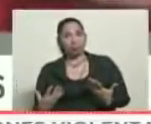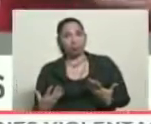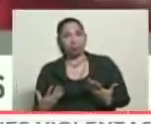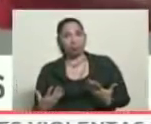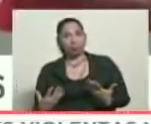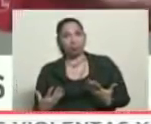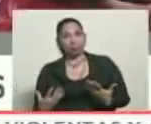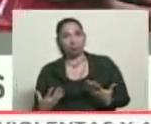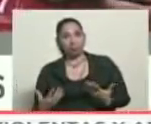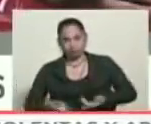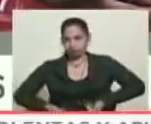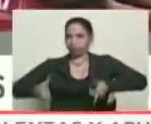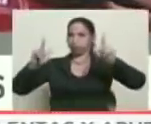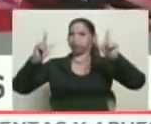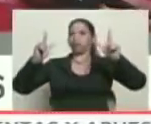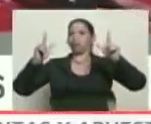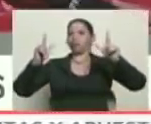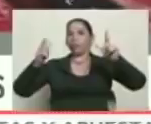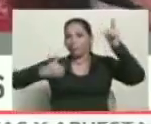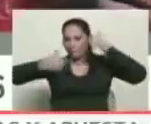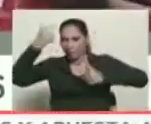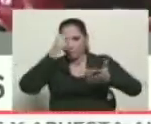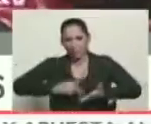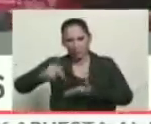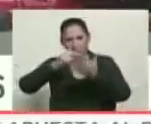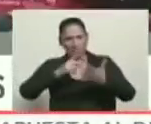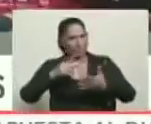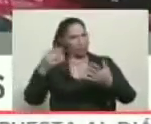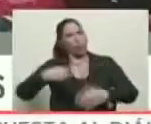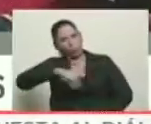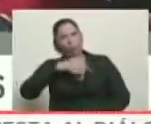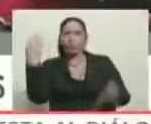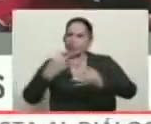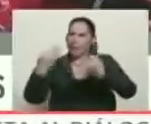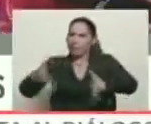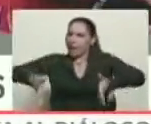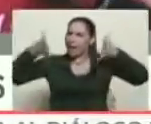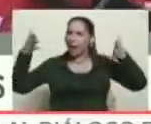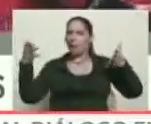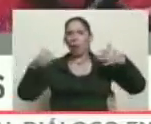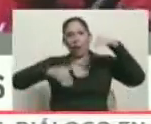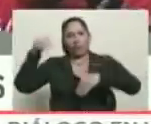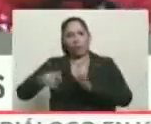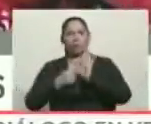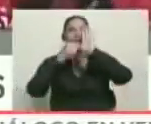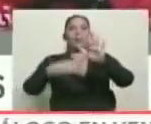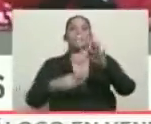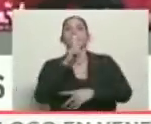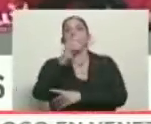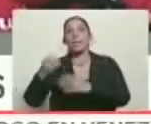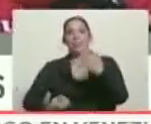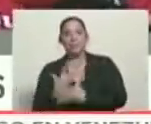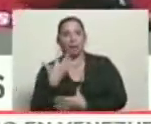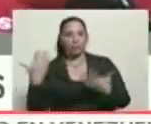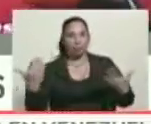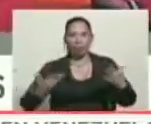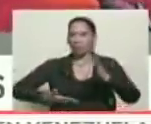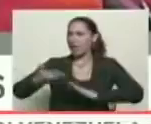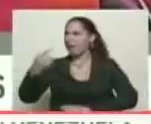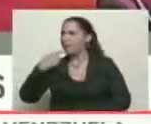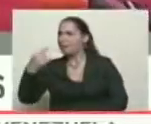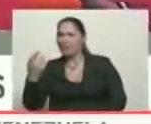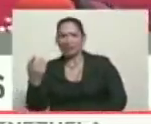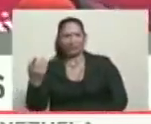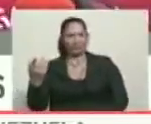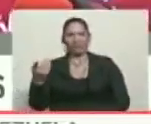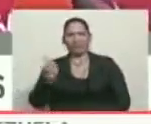Le abre la posibilidad al chavismo de participar en unas elecciones. No, nosotros siempre participamos y las ganamos. Demostración el 20 de mayo. Que salgan diciendo eso no nos